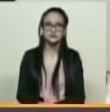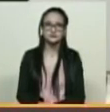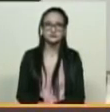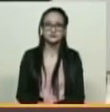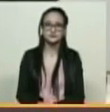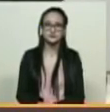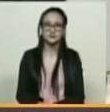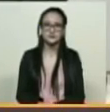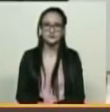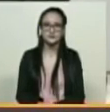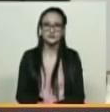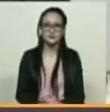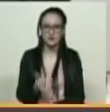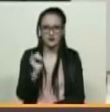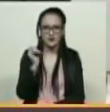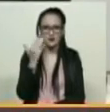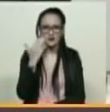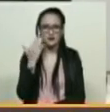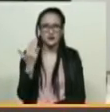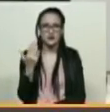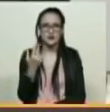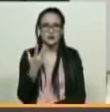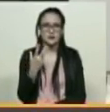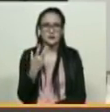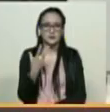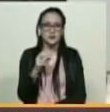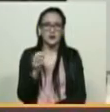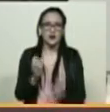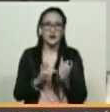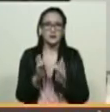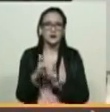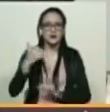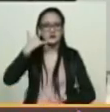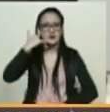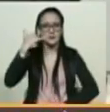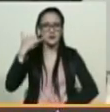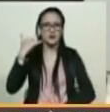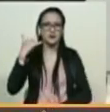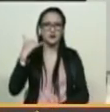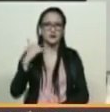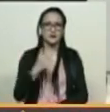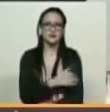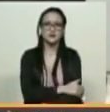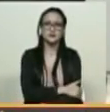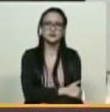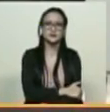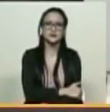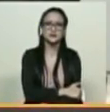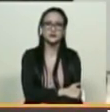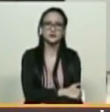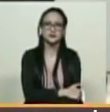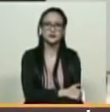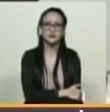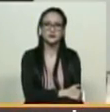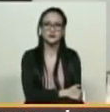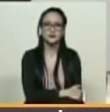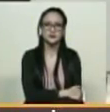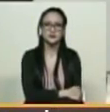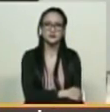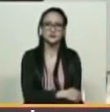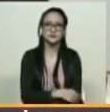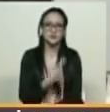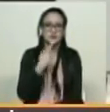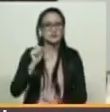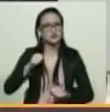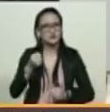Allí, habíamos acordado el 22 de abril, la llamada a Borges impidió que ese sector firmara. Y luego, bueno, nosotros dijimos,